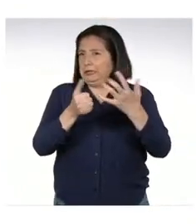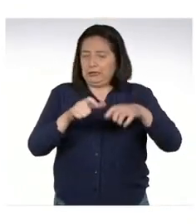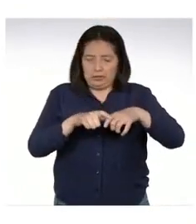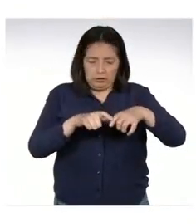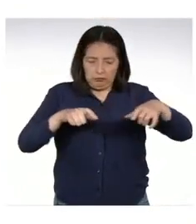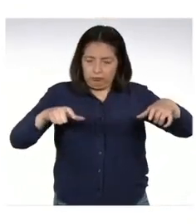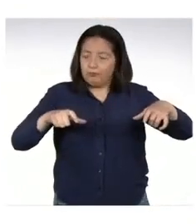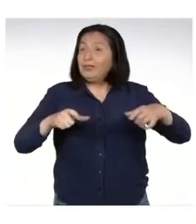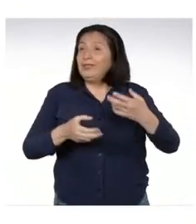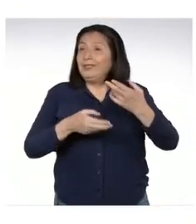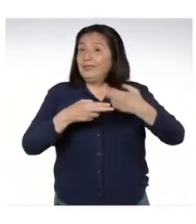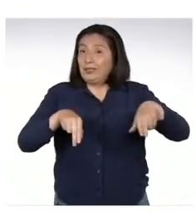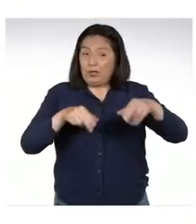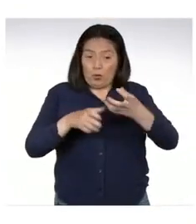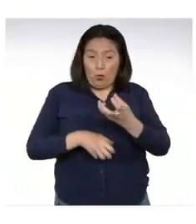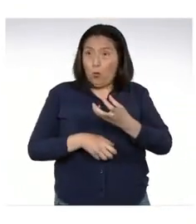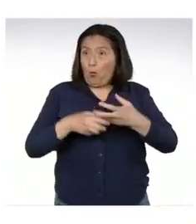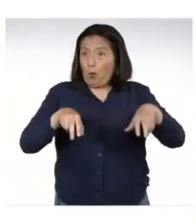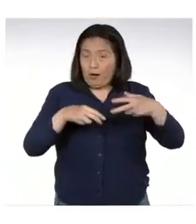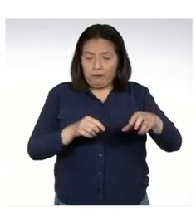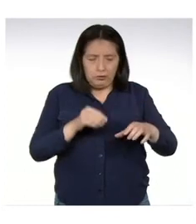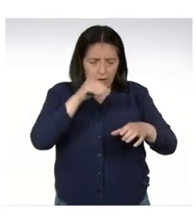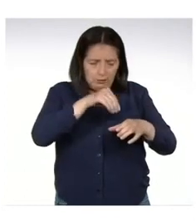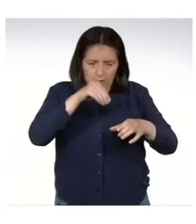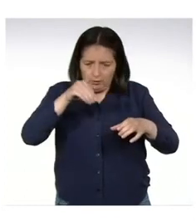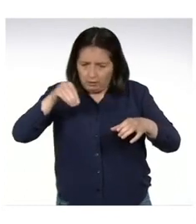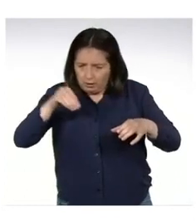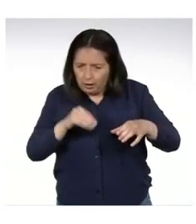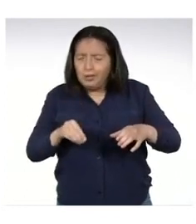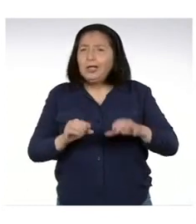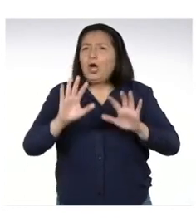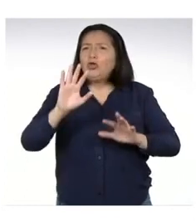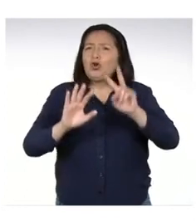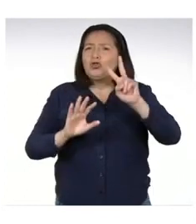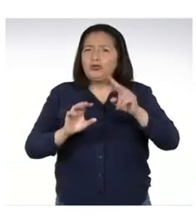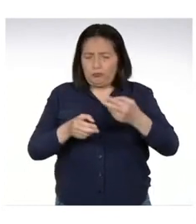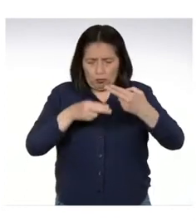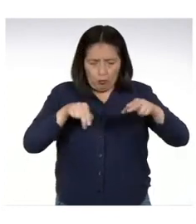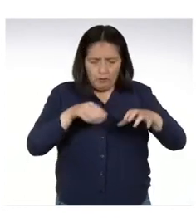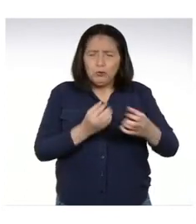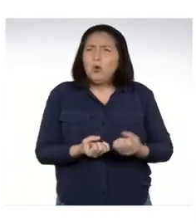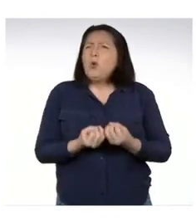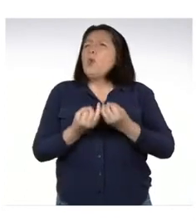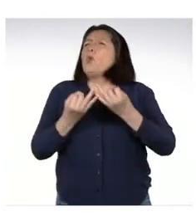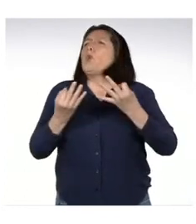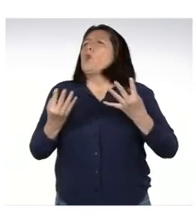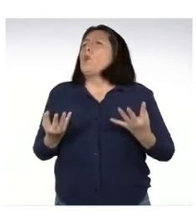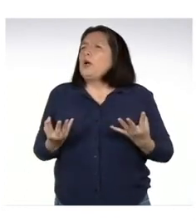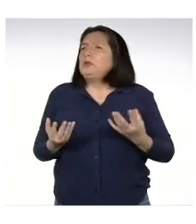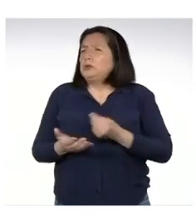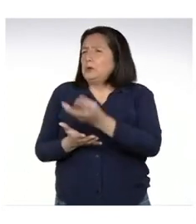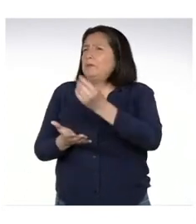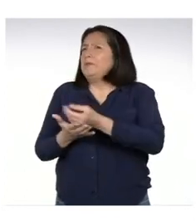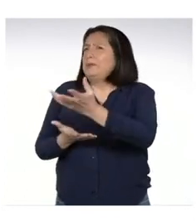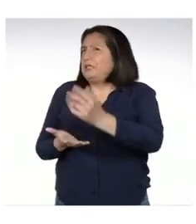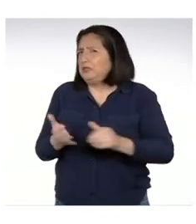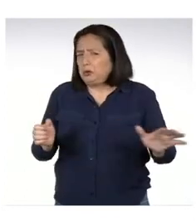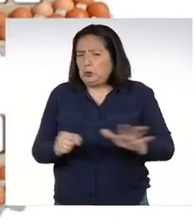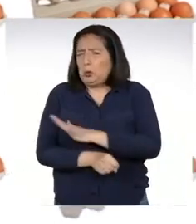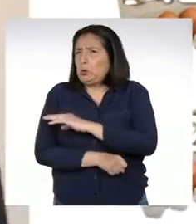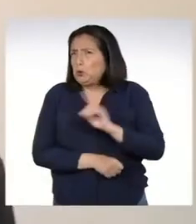jabas de huevo y en cada jaba hay 12 huevos. ¿Cuántos huevos has comprado en